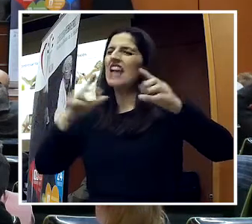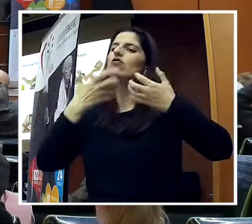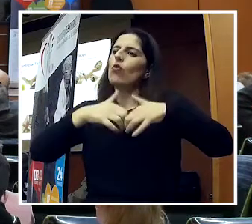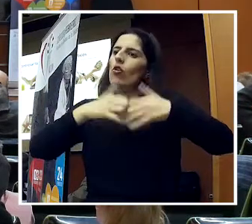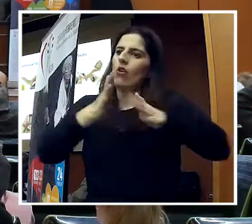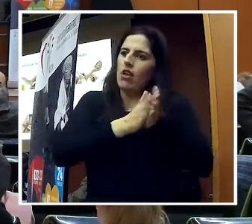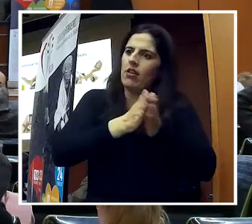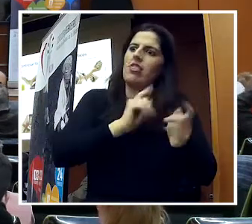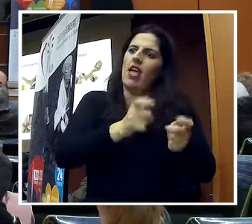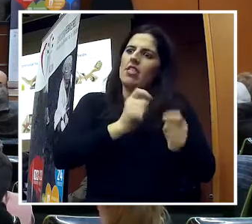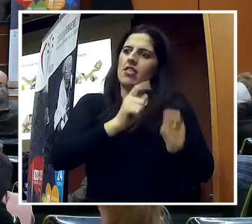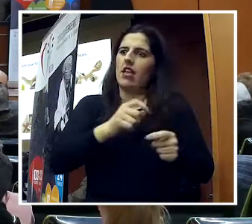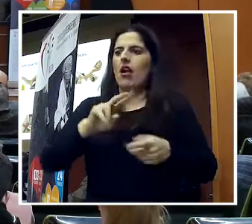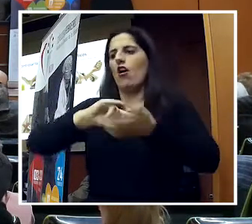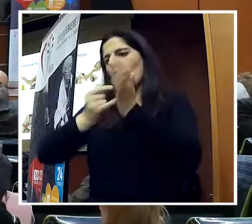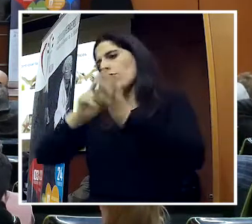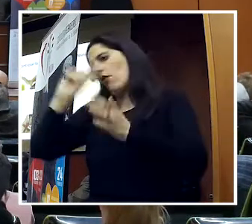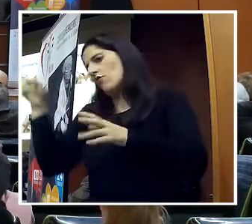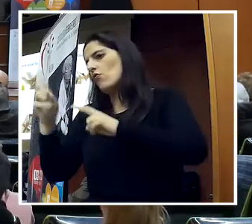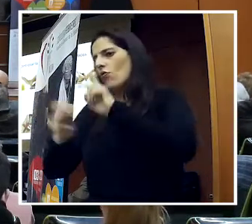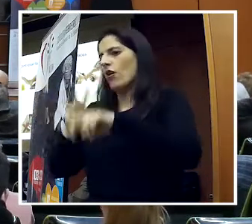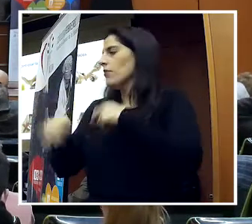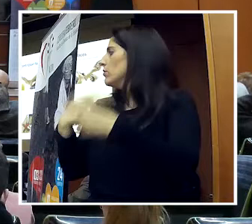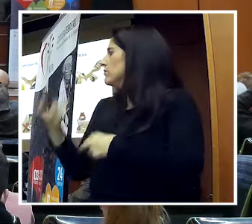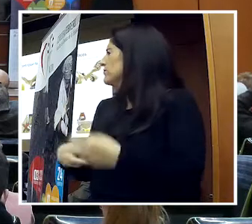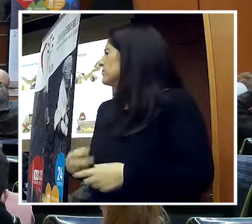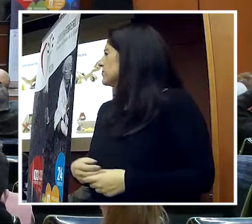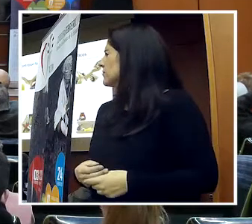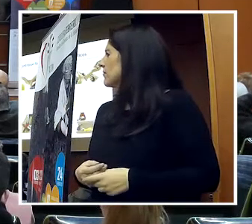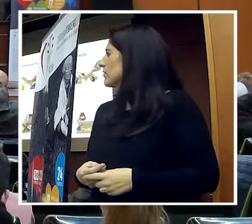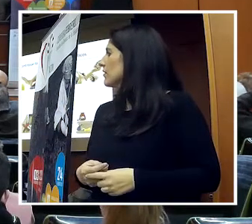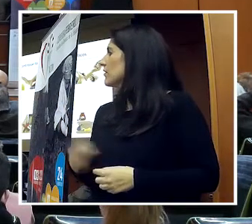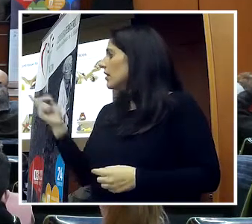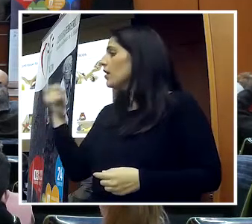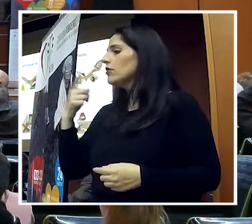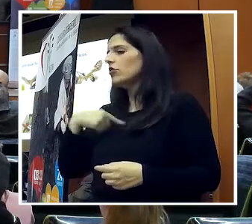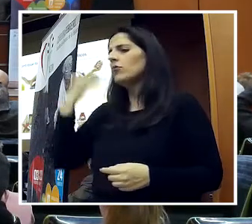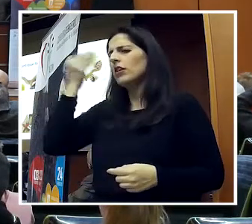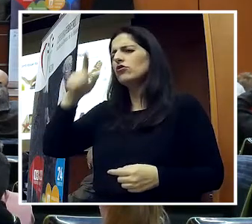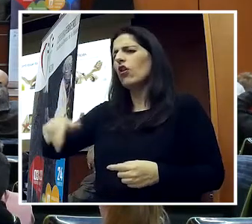dos grupos nuevos de tratamiento tienen, en mi opinión, algo que ustedes deben de conocer y que en un futuro